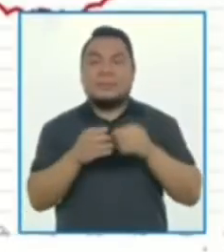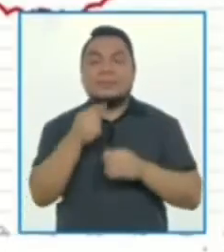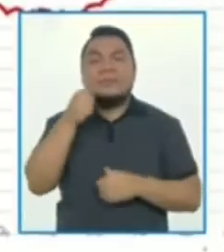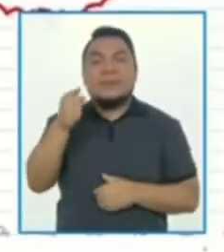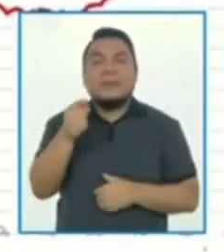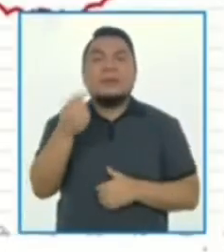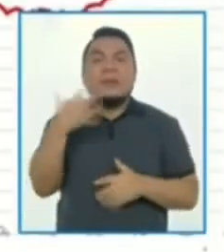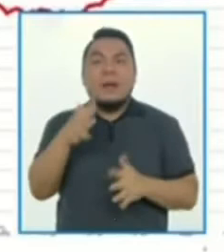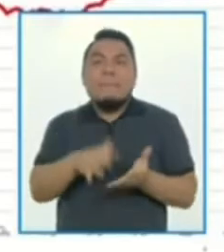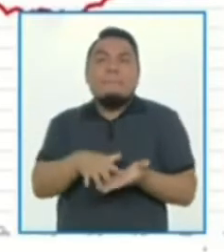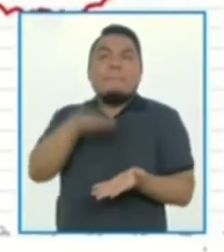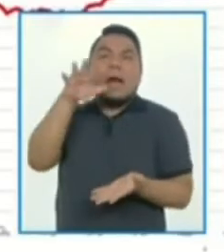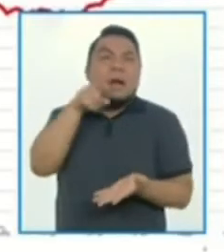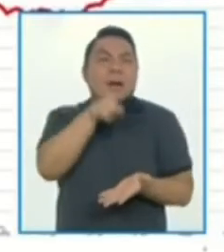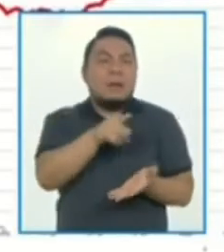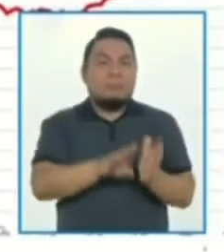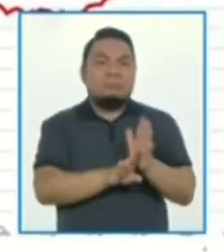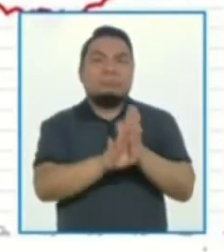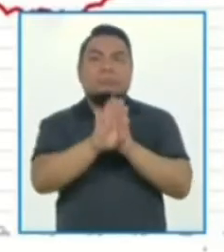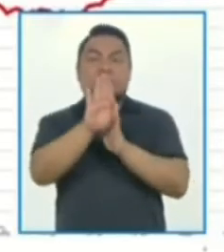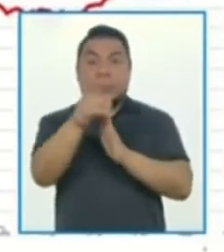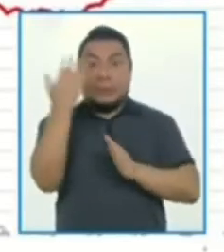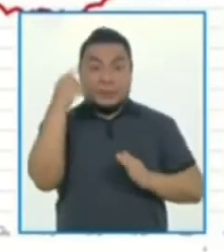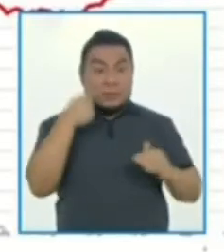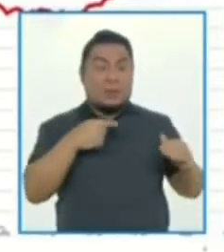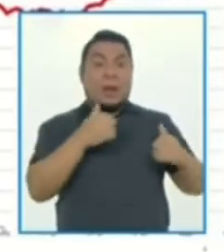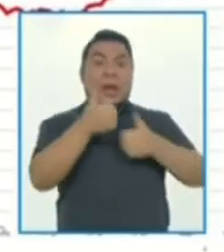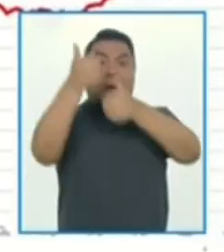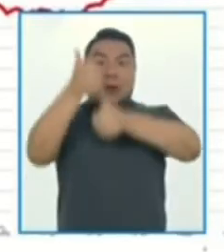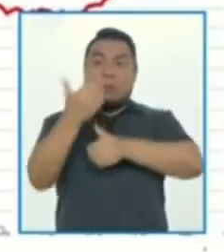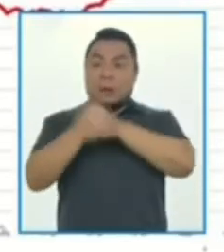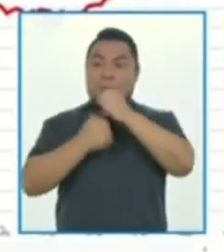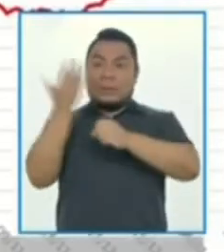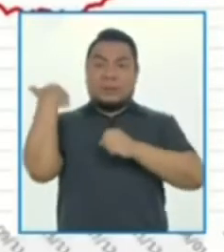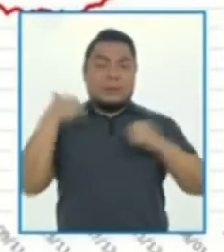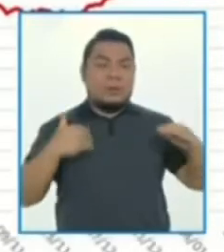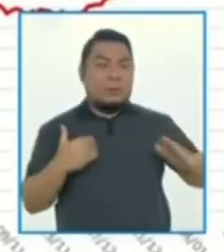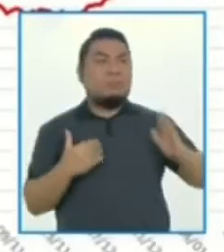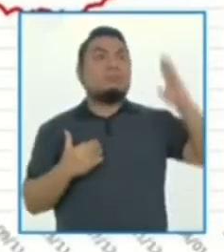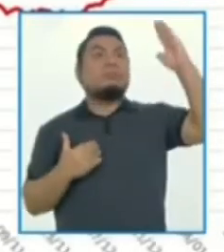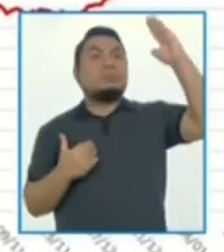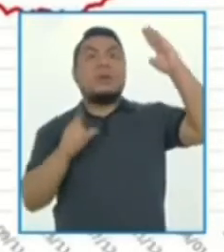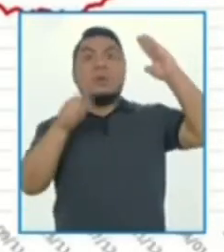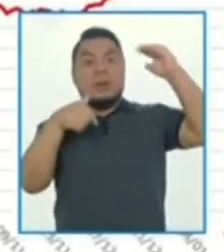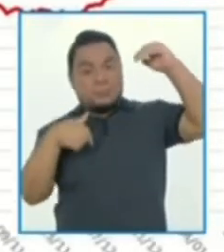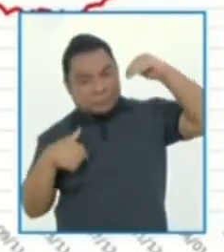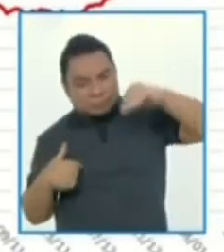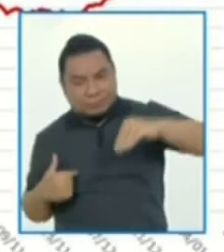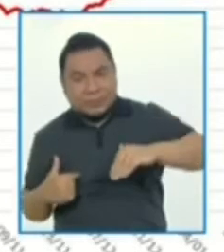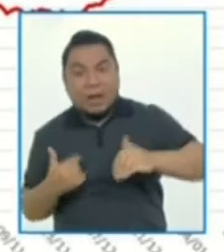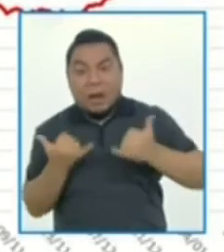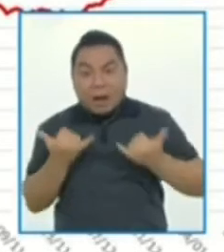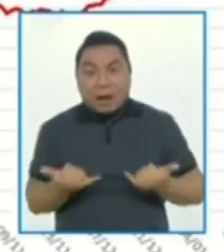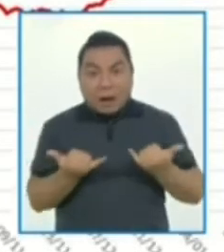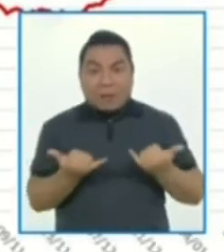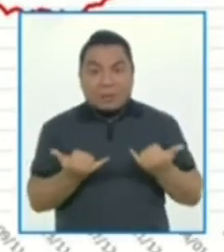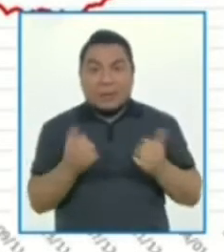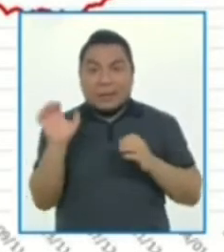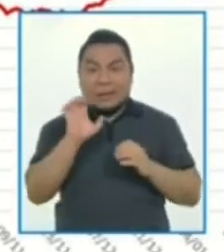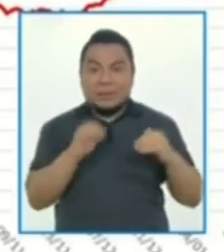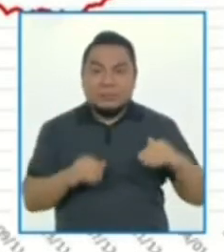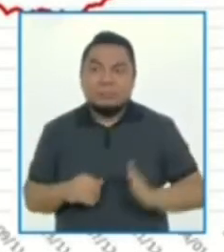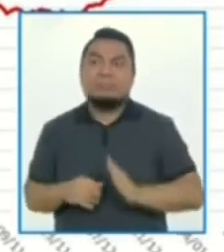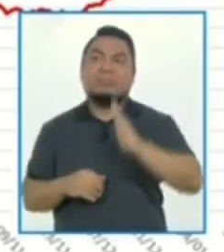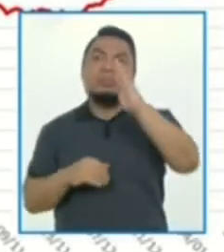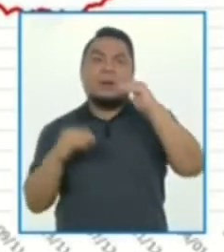de camas es mucho mayor a la que tuvimos en agosto del año pasado. Claro, ahí tenemos la curva que lo vemos precisamente en la